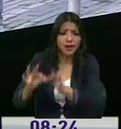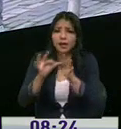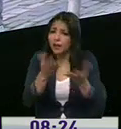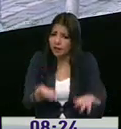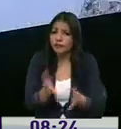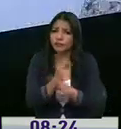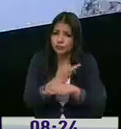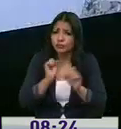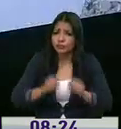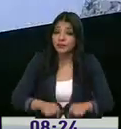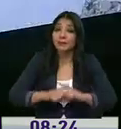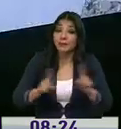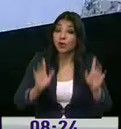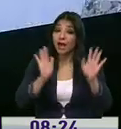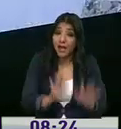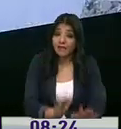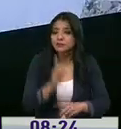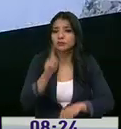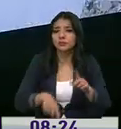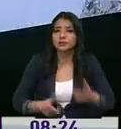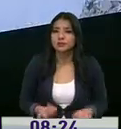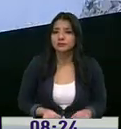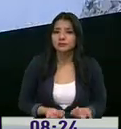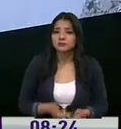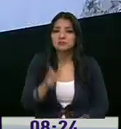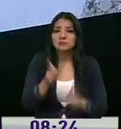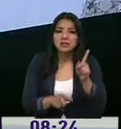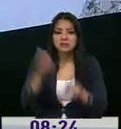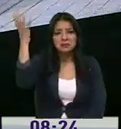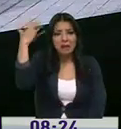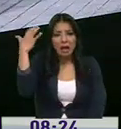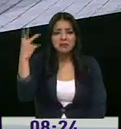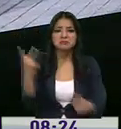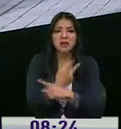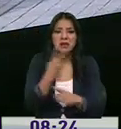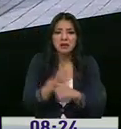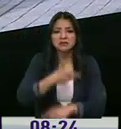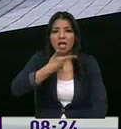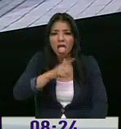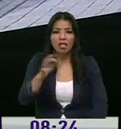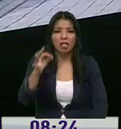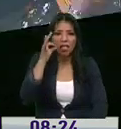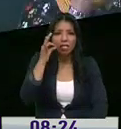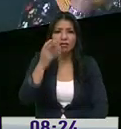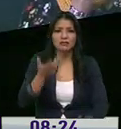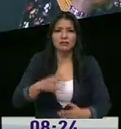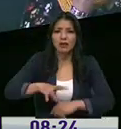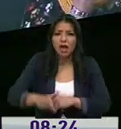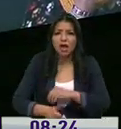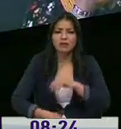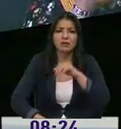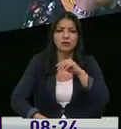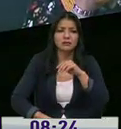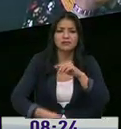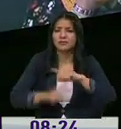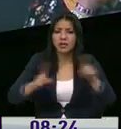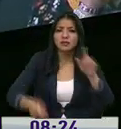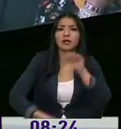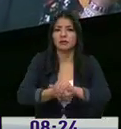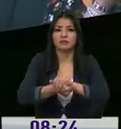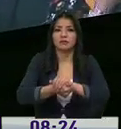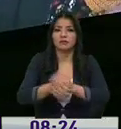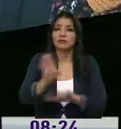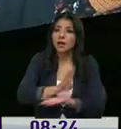funcionar. Pero así como está, refugio de vagos, de delincuentes, de pillos, de gente mala vida, de ladrones, y el barrio